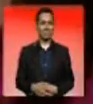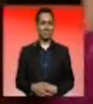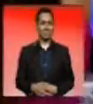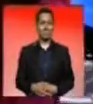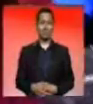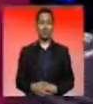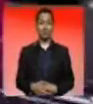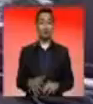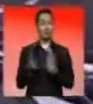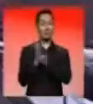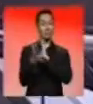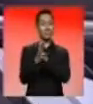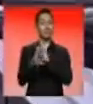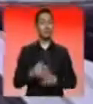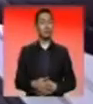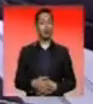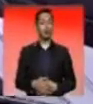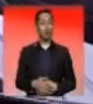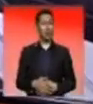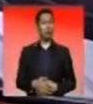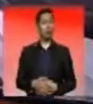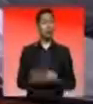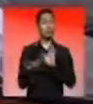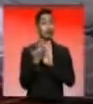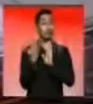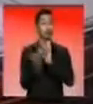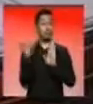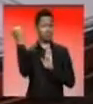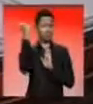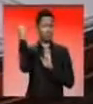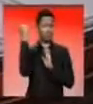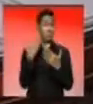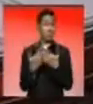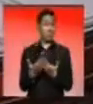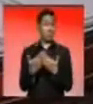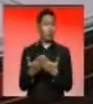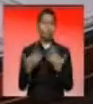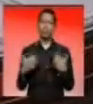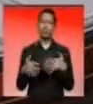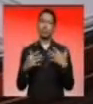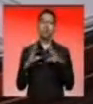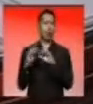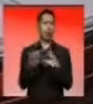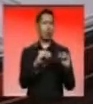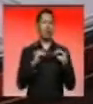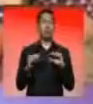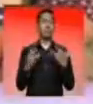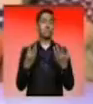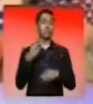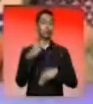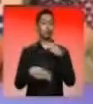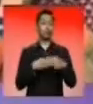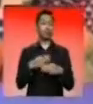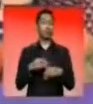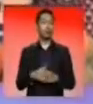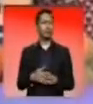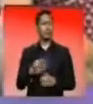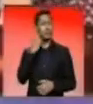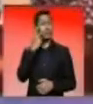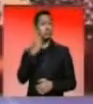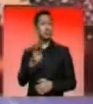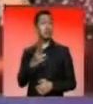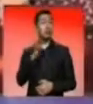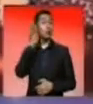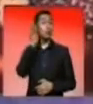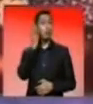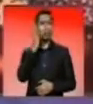Y ahora te cuento que una popular revista de moda ha causado polémica a nivel mundial, pues en su portada se ven las mujeres más